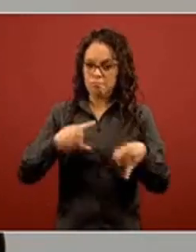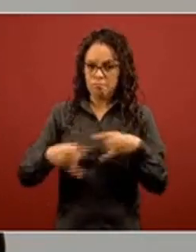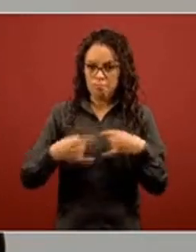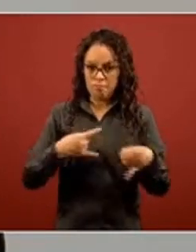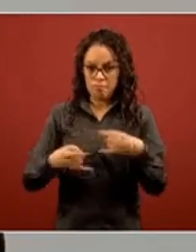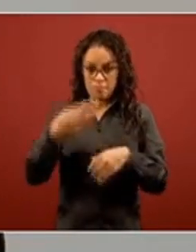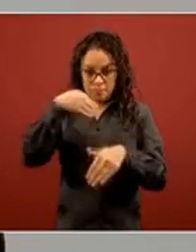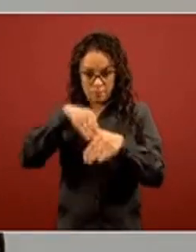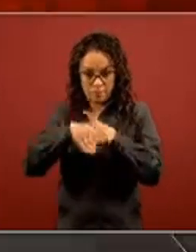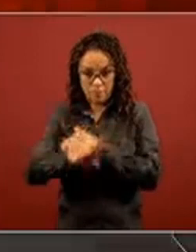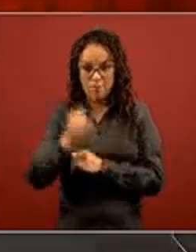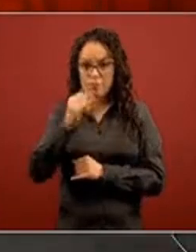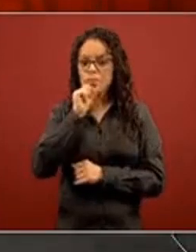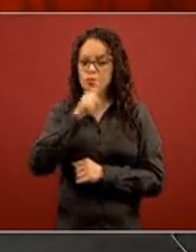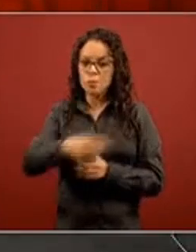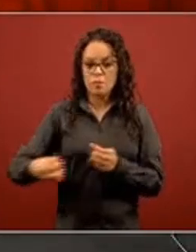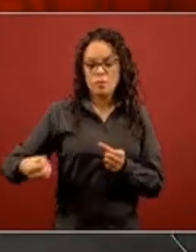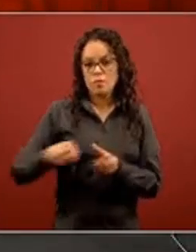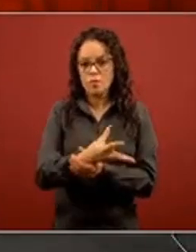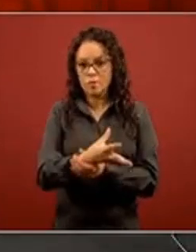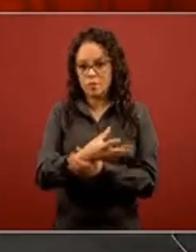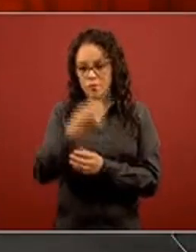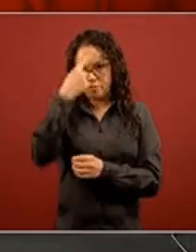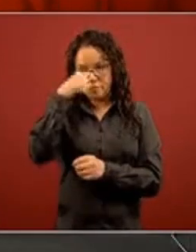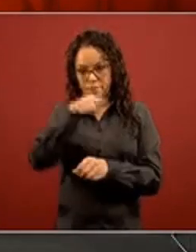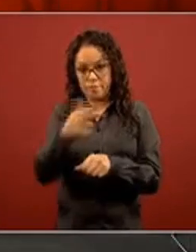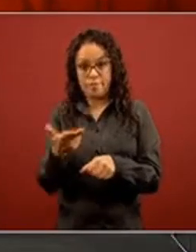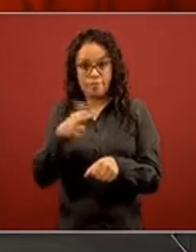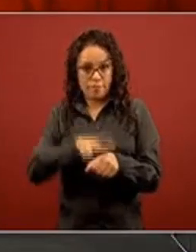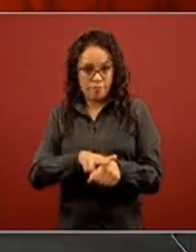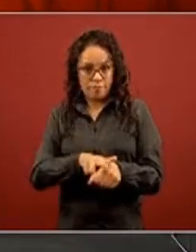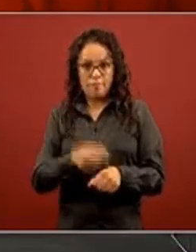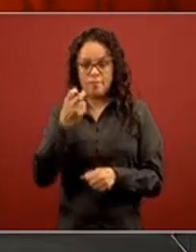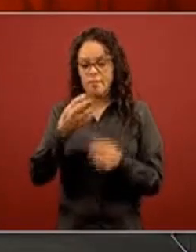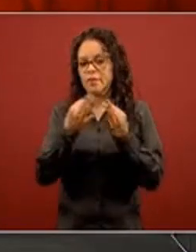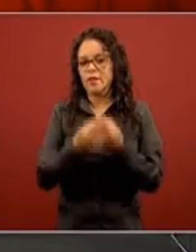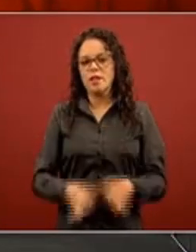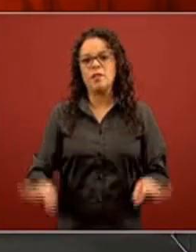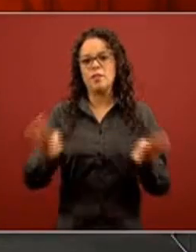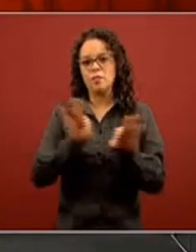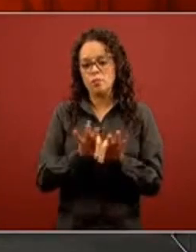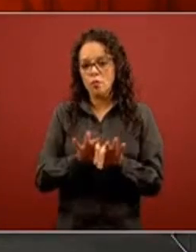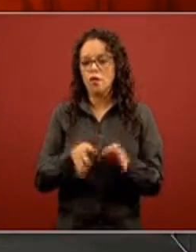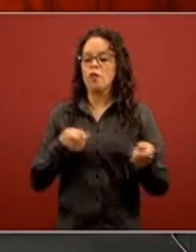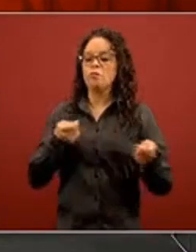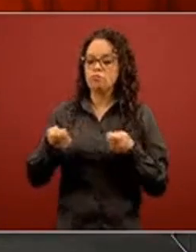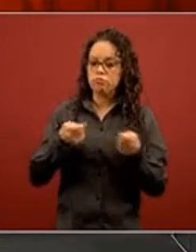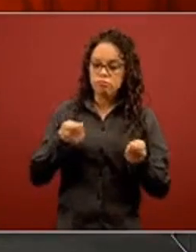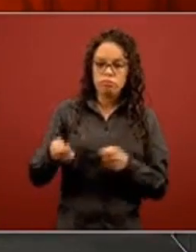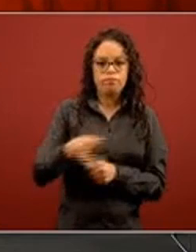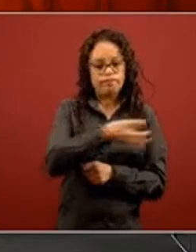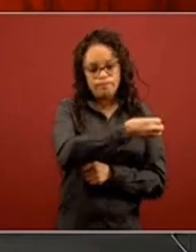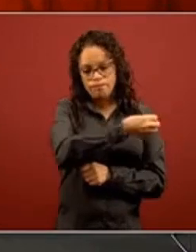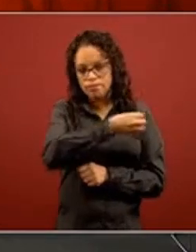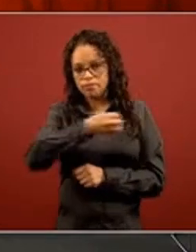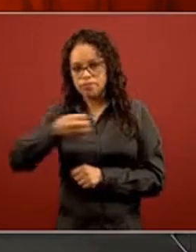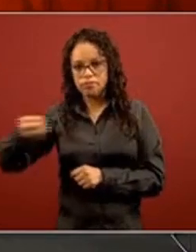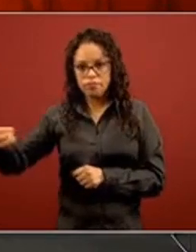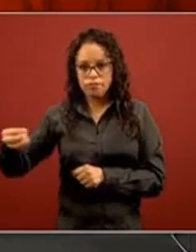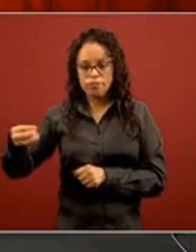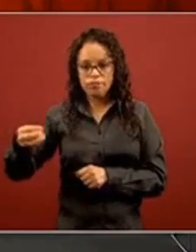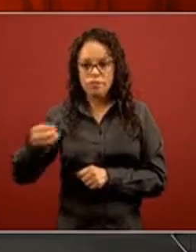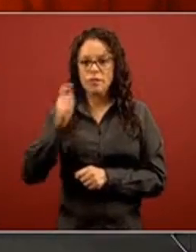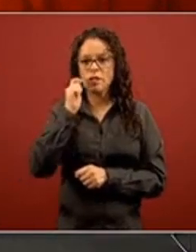hospitales, esto para tener un mayor orden y control sobre lo que ingresa y